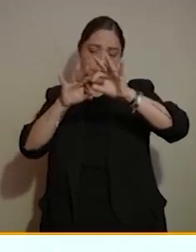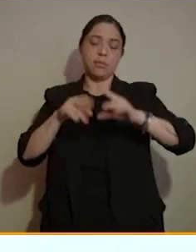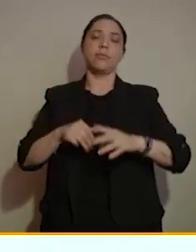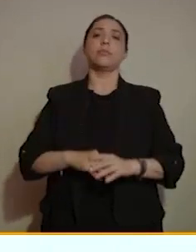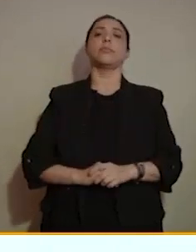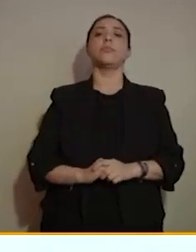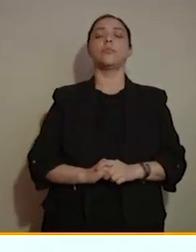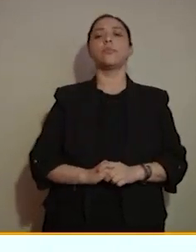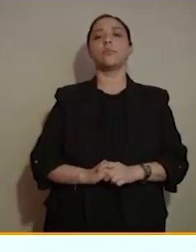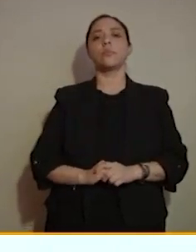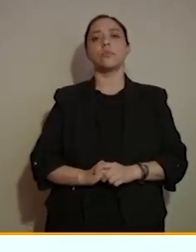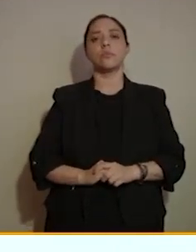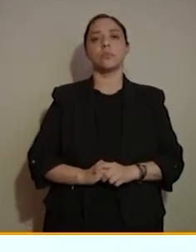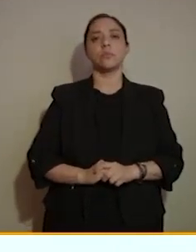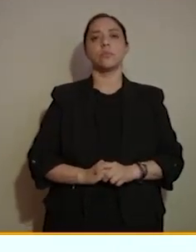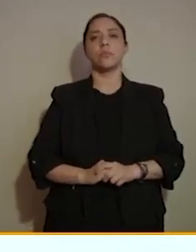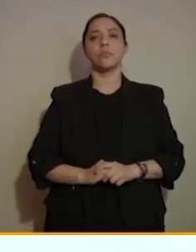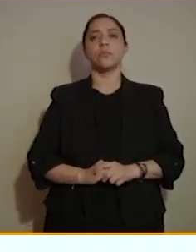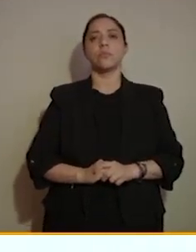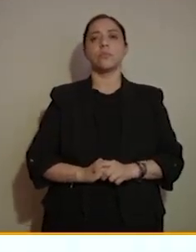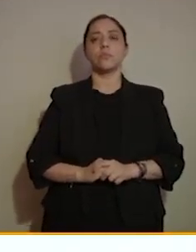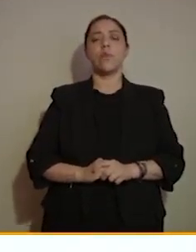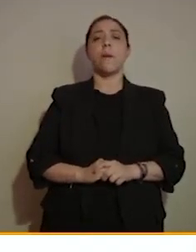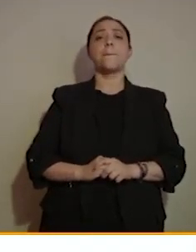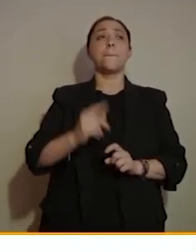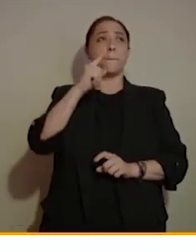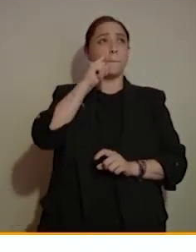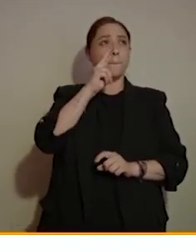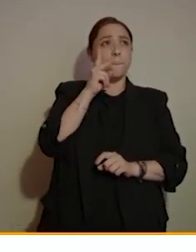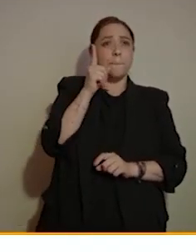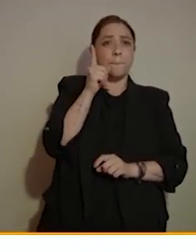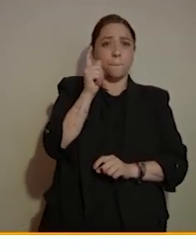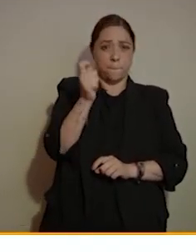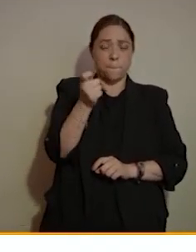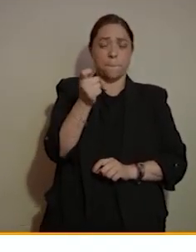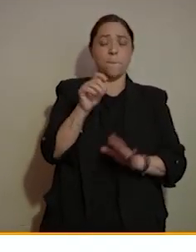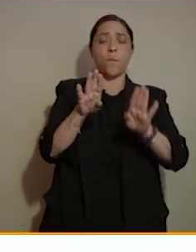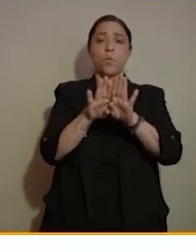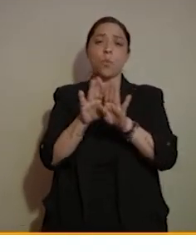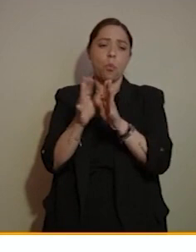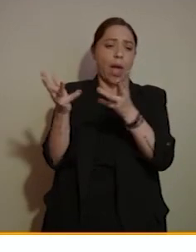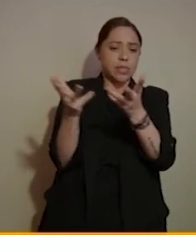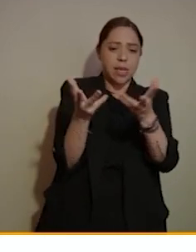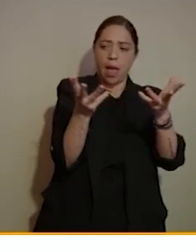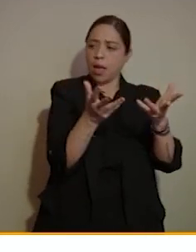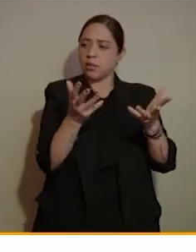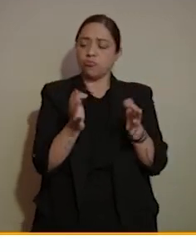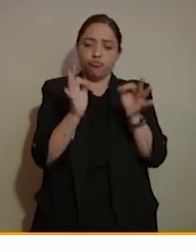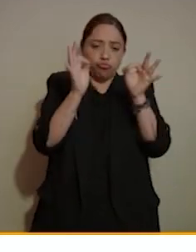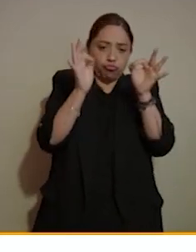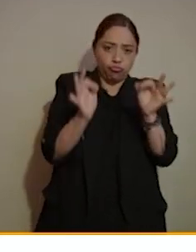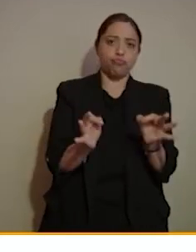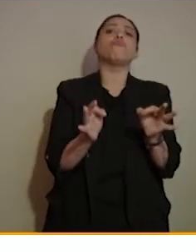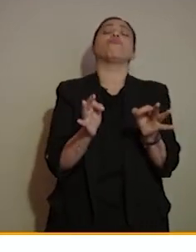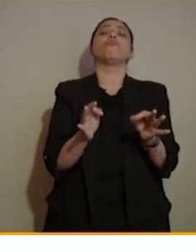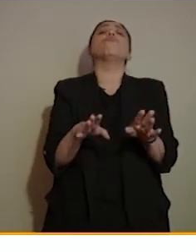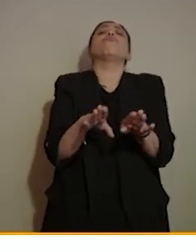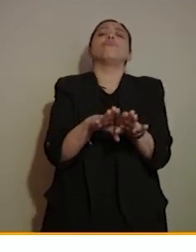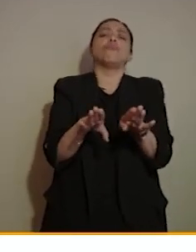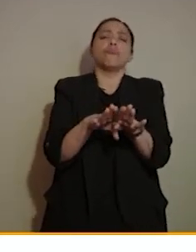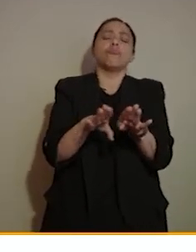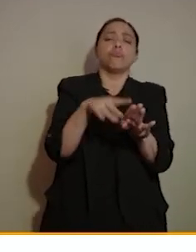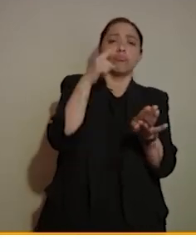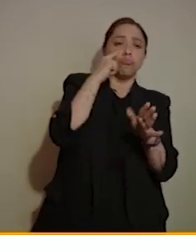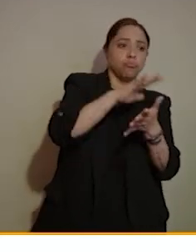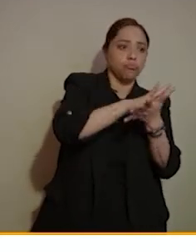Entonces, podríamos ver que la debida diligencia en derechos humanos puede verse como una evolución de